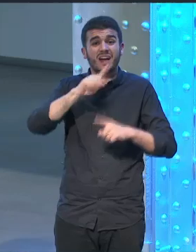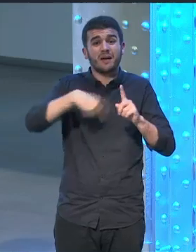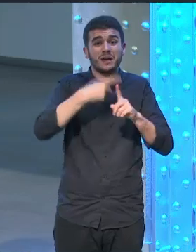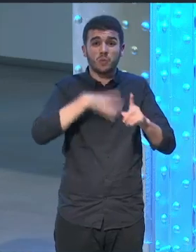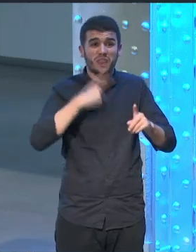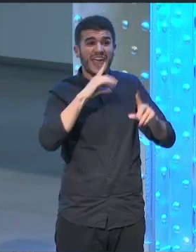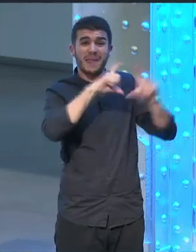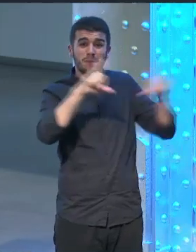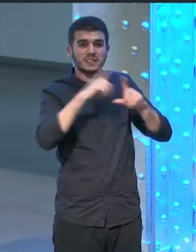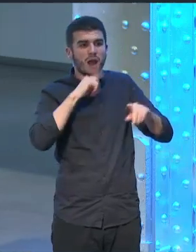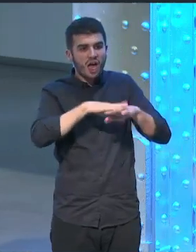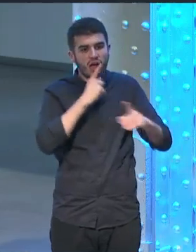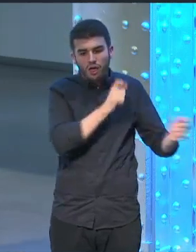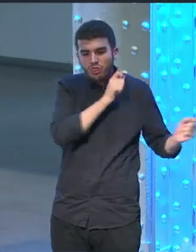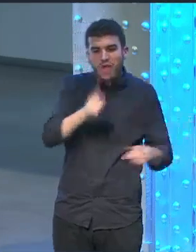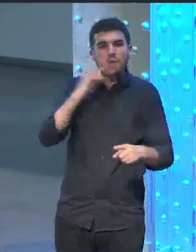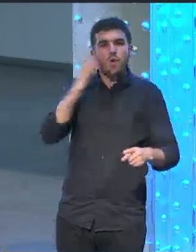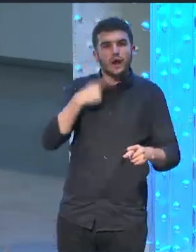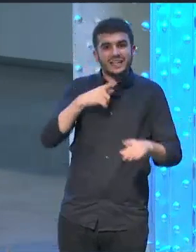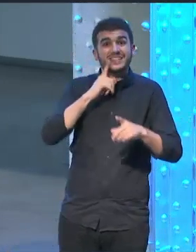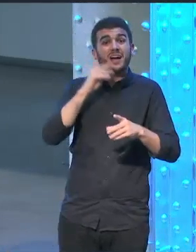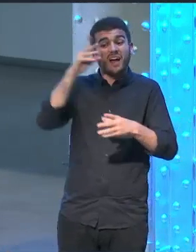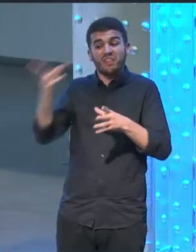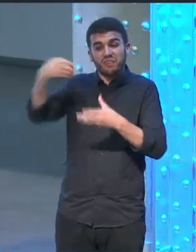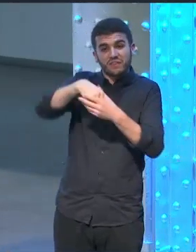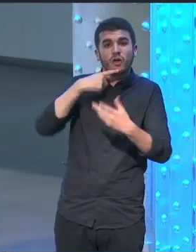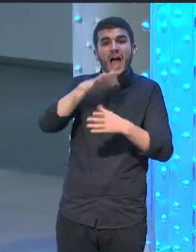motivar y incentivar el que las mujeres estén.